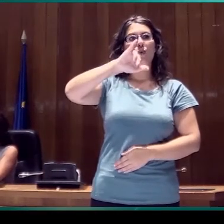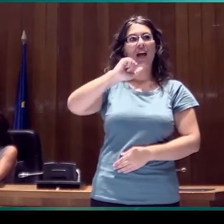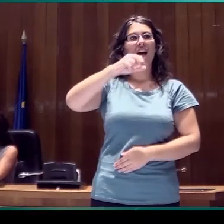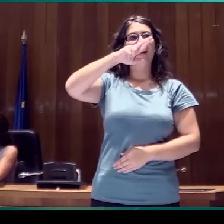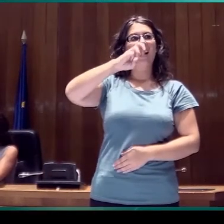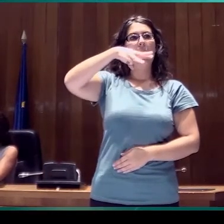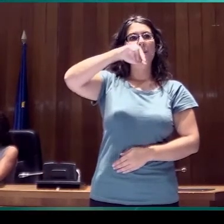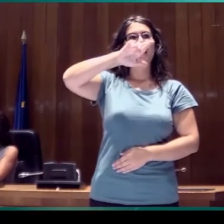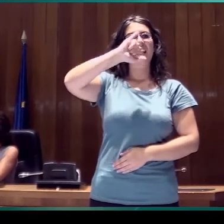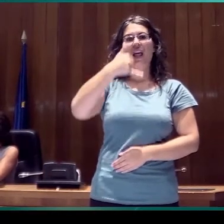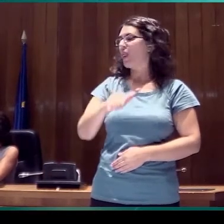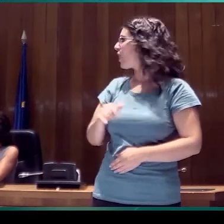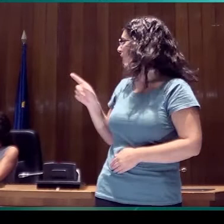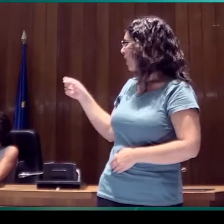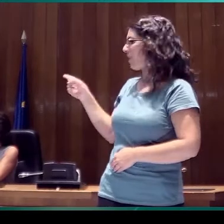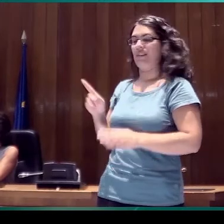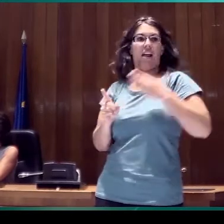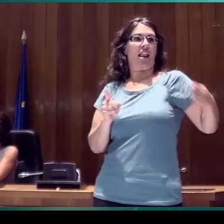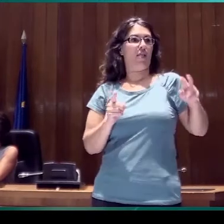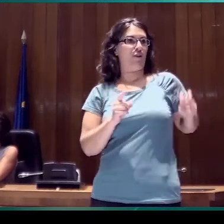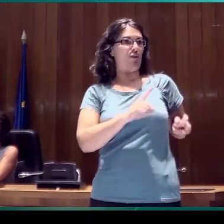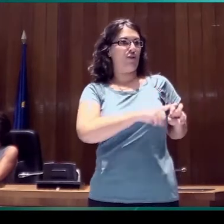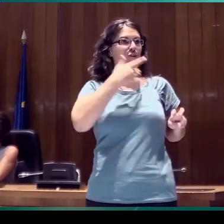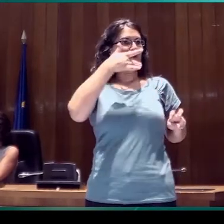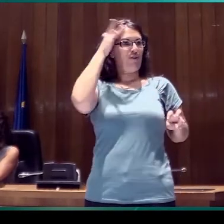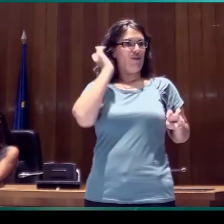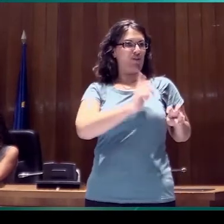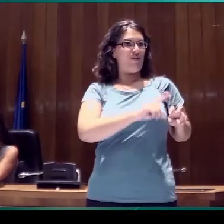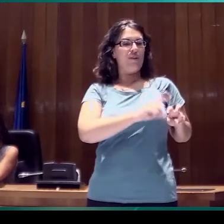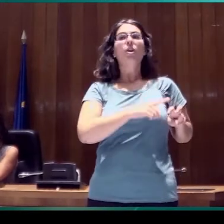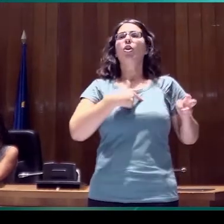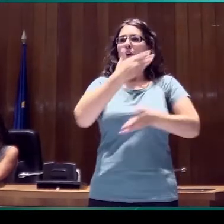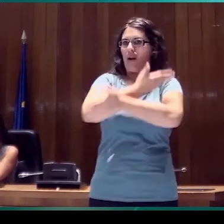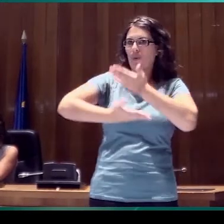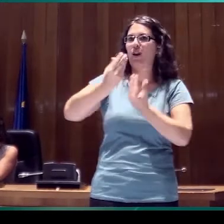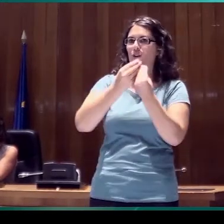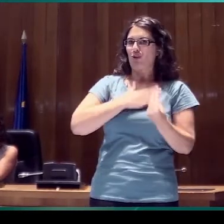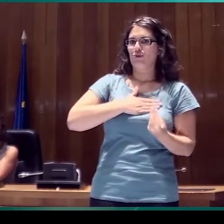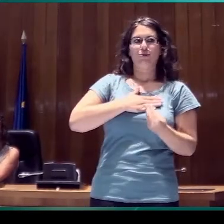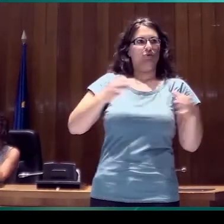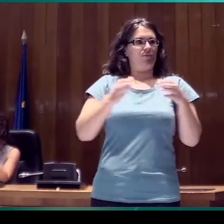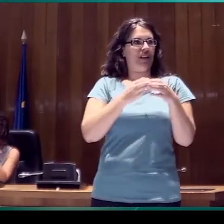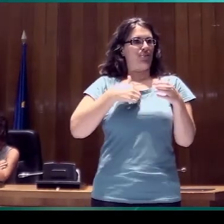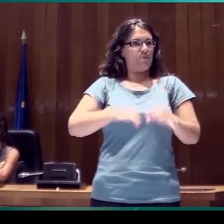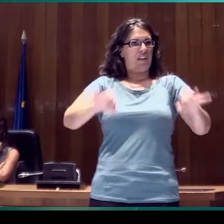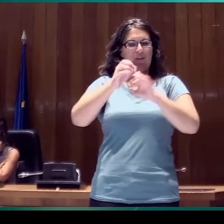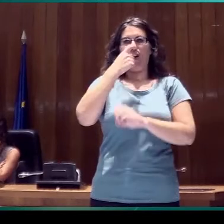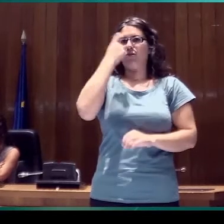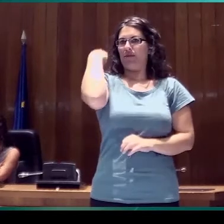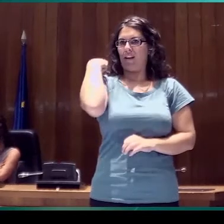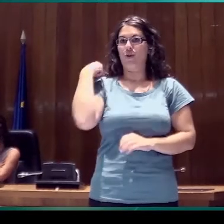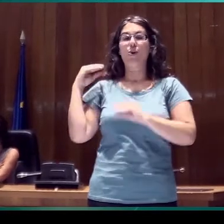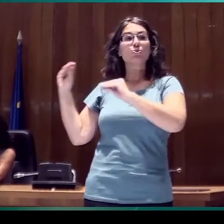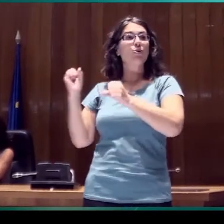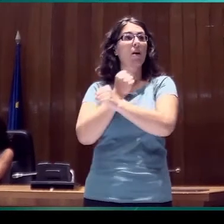lado, que es quien ha estado colaborando con nosotros en el equipo específico durante el curso pasado, realizando su trabajo